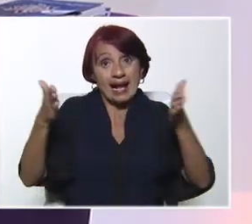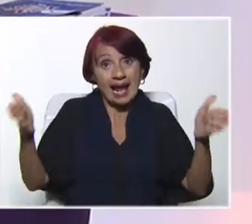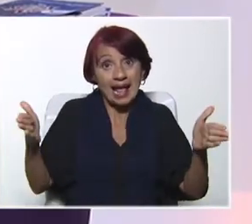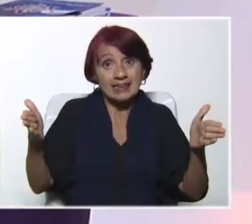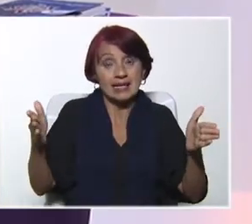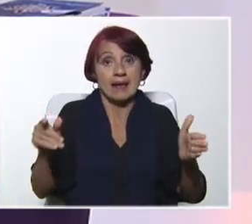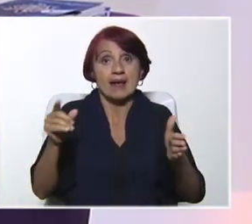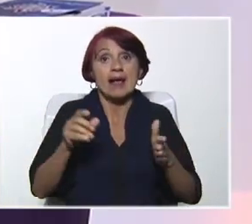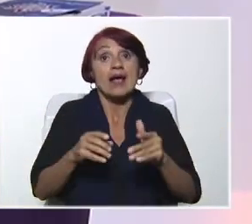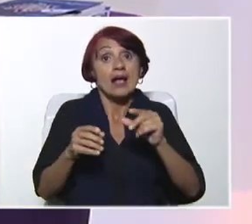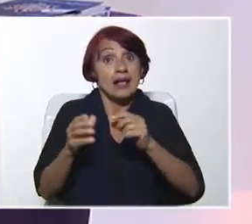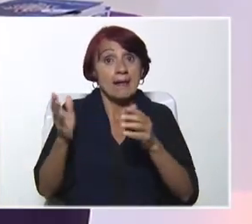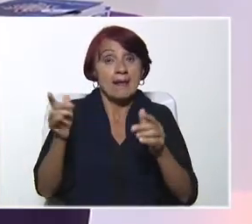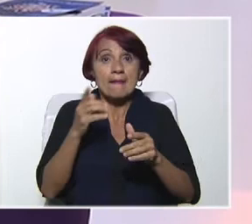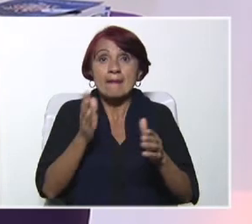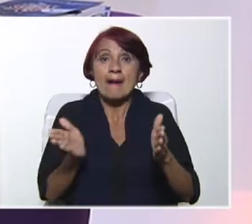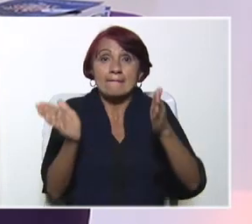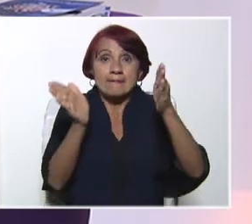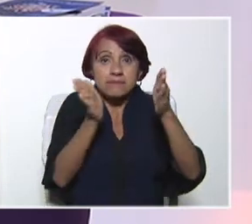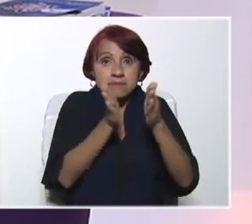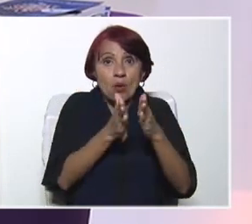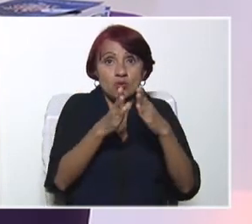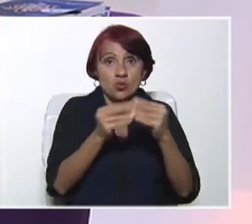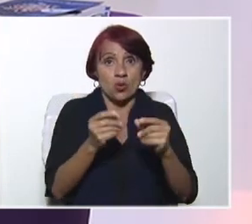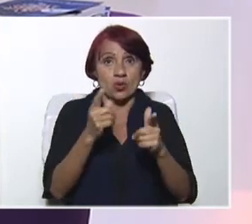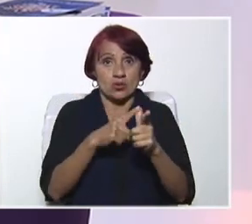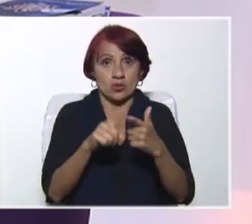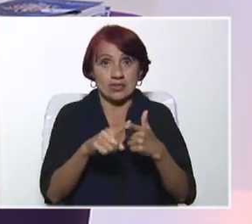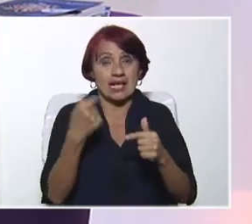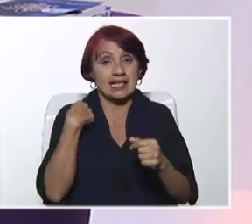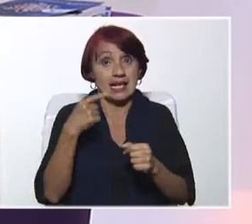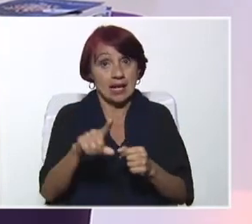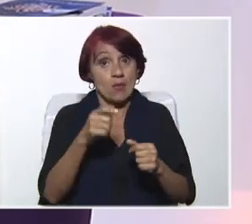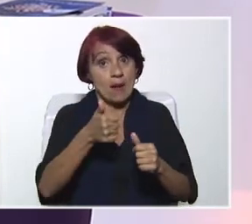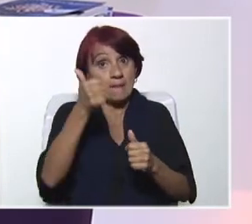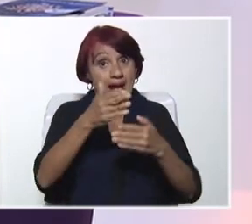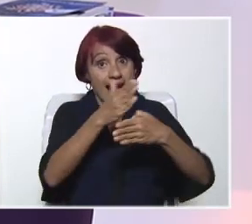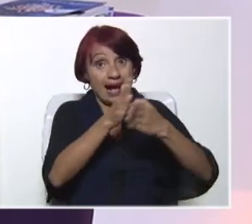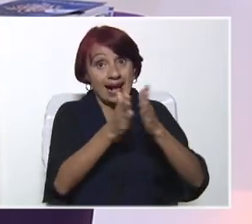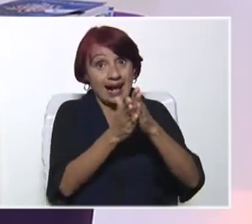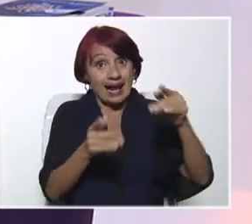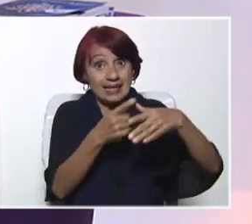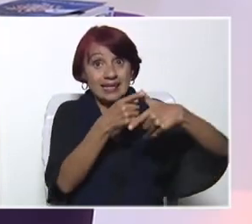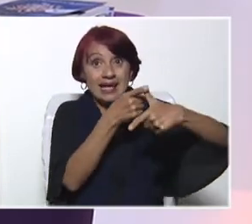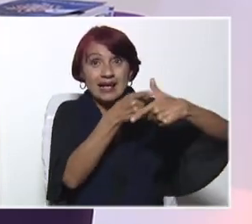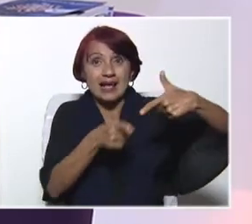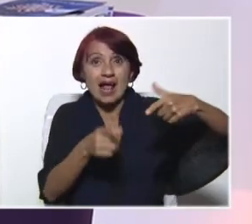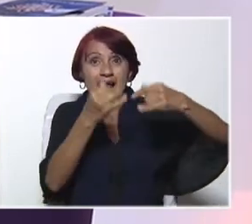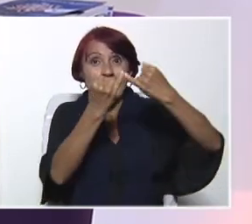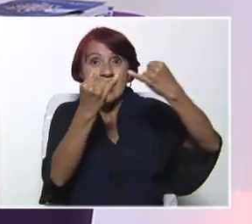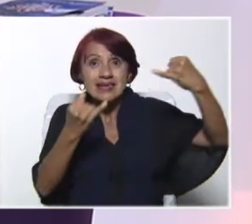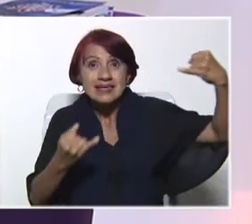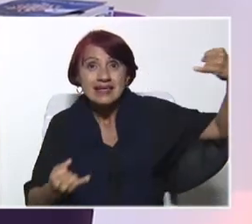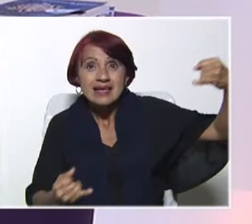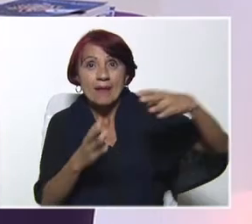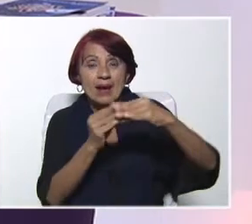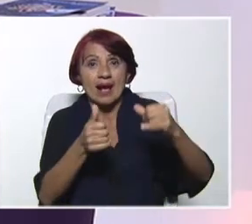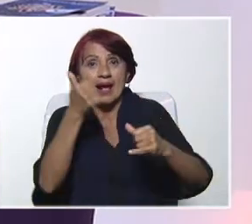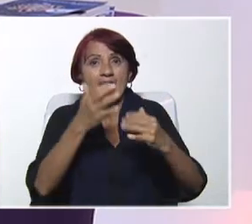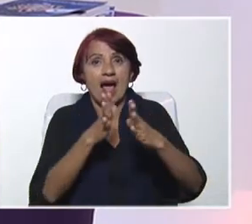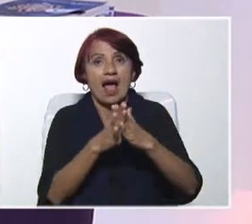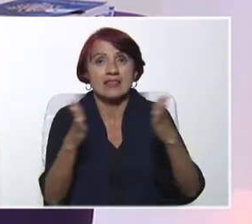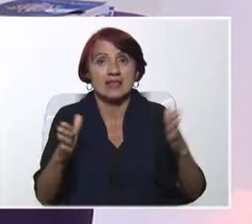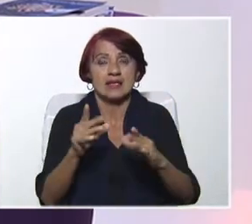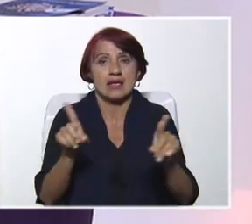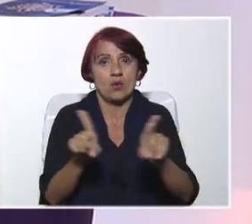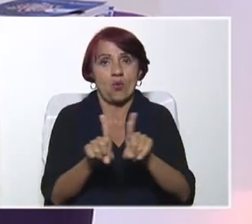pequeño, 2. Y tenemos que el segmento más grande nos vale 6, y el segmento más pequeño es igual a